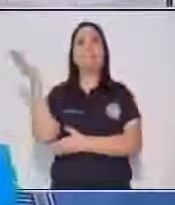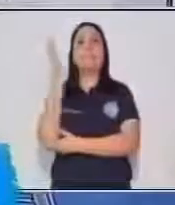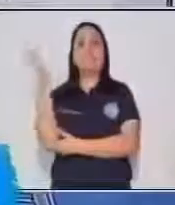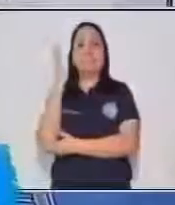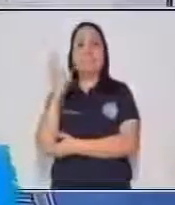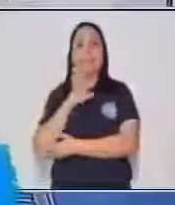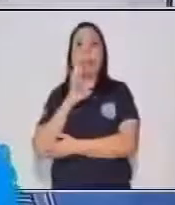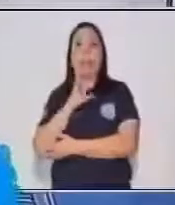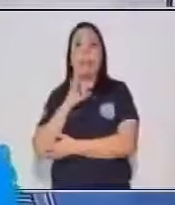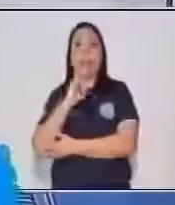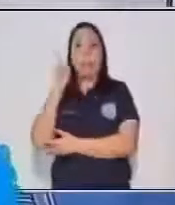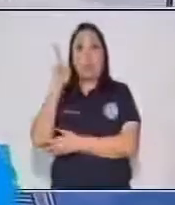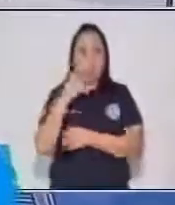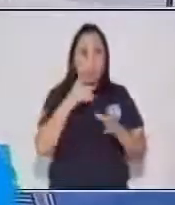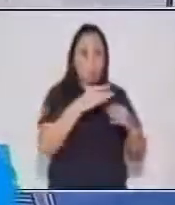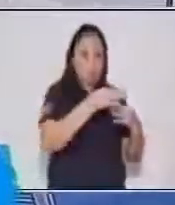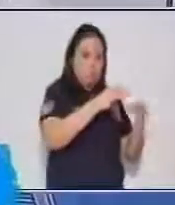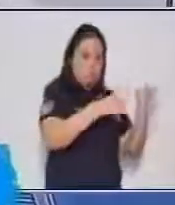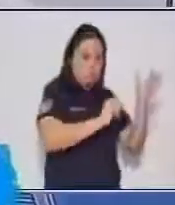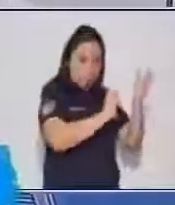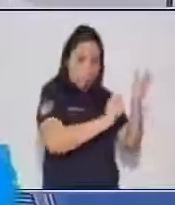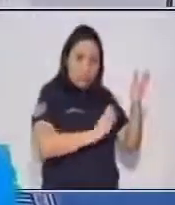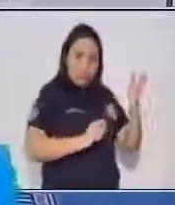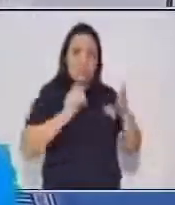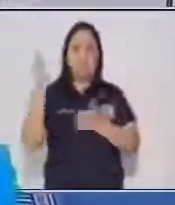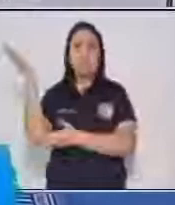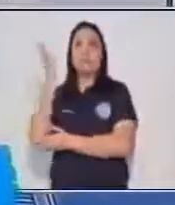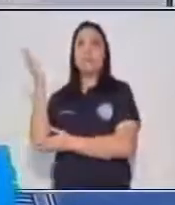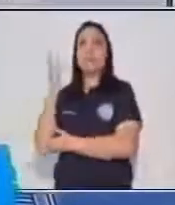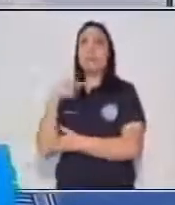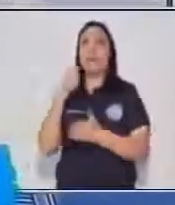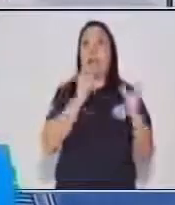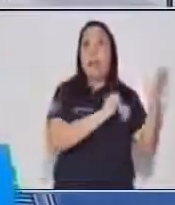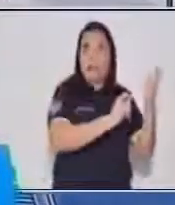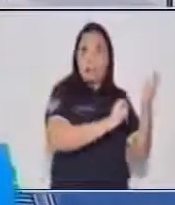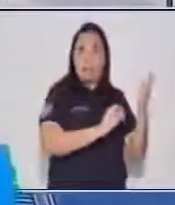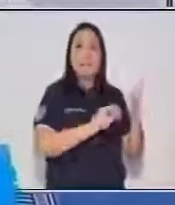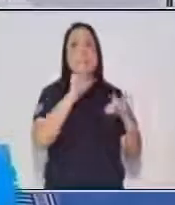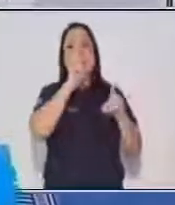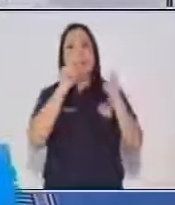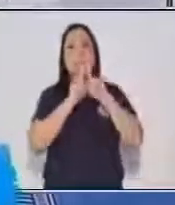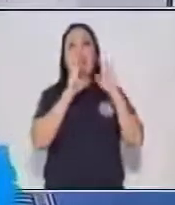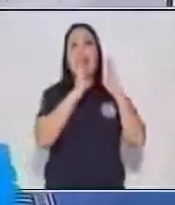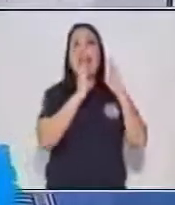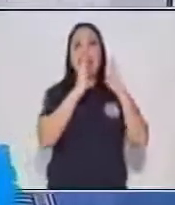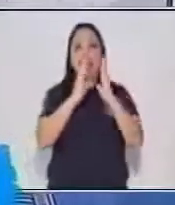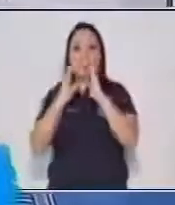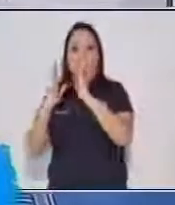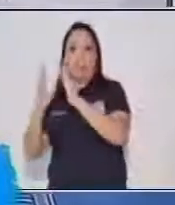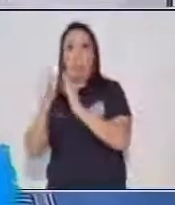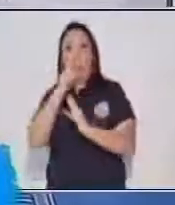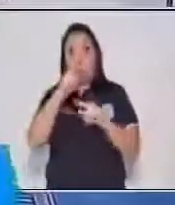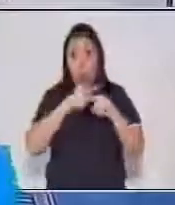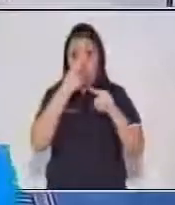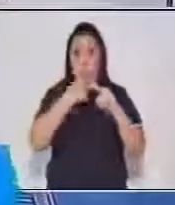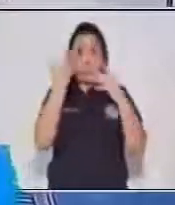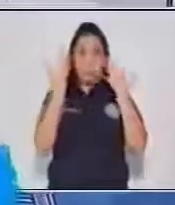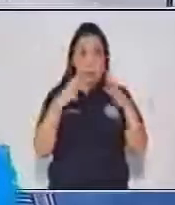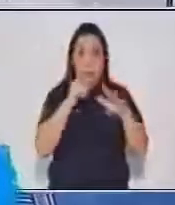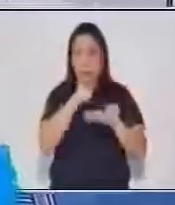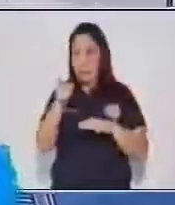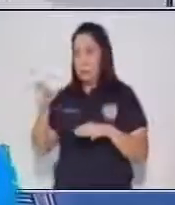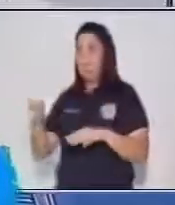oral es un texto expositivo, la exposición pues también tiene una estructura. Cuando ya tú estés frente a